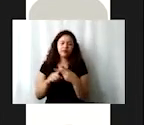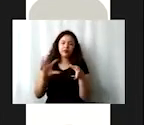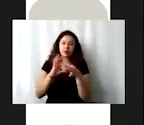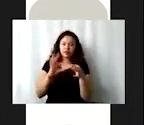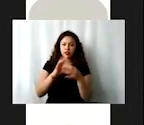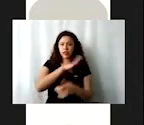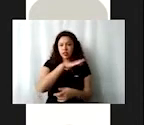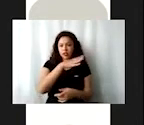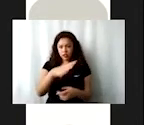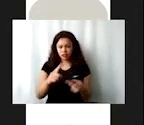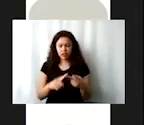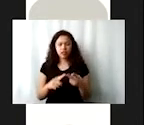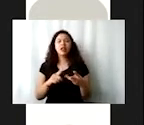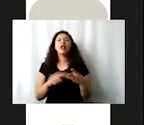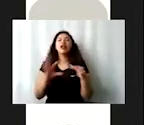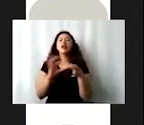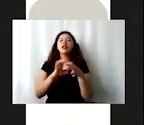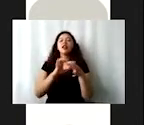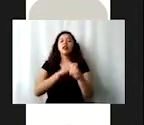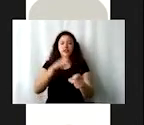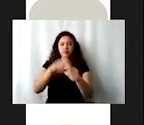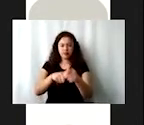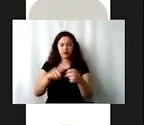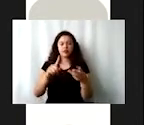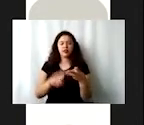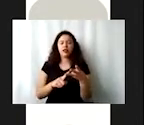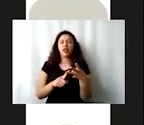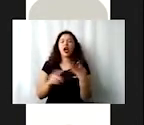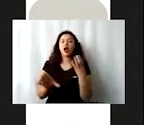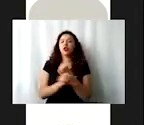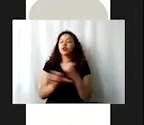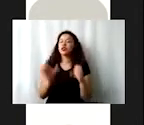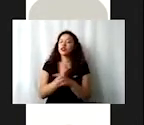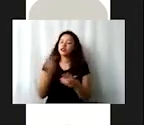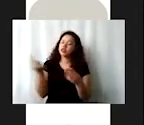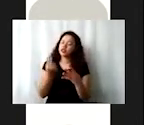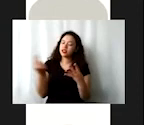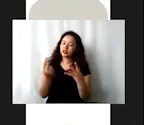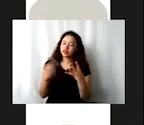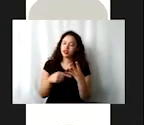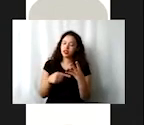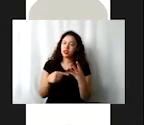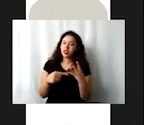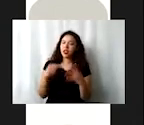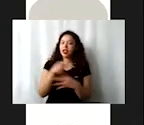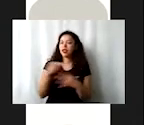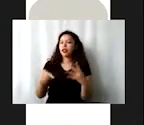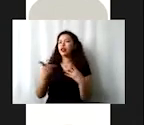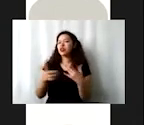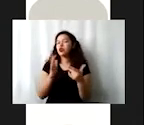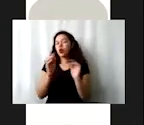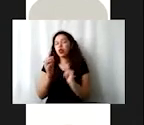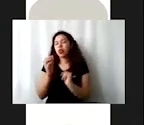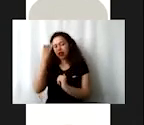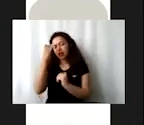general, la descripción específica, los requerimientos y probablemente otros que tú vayas descubriendo